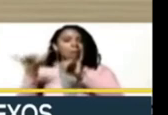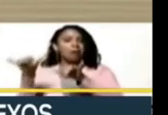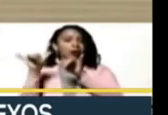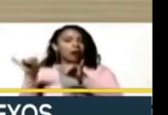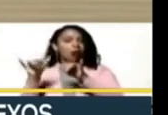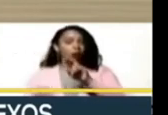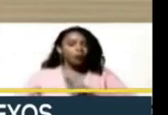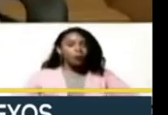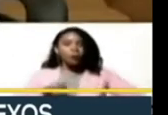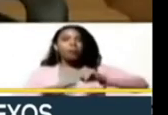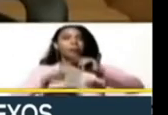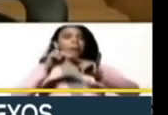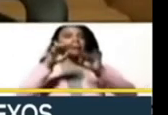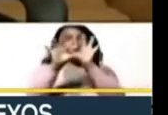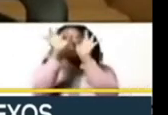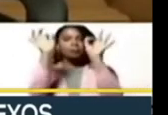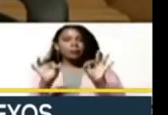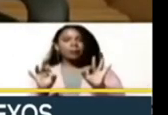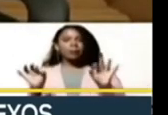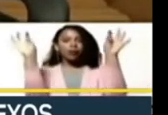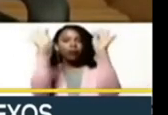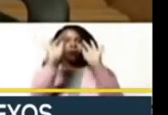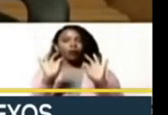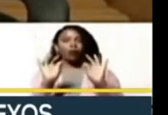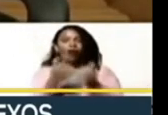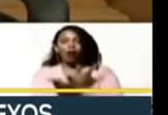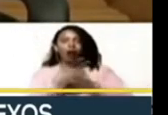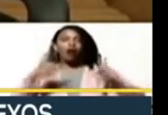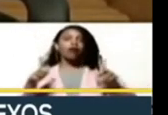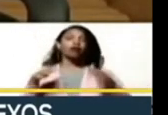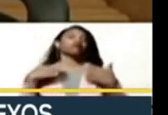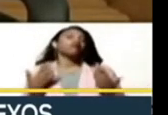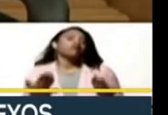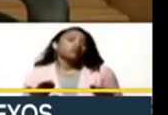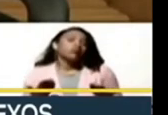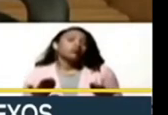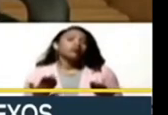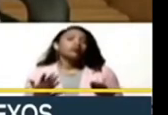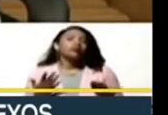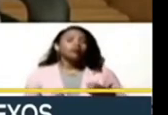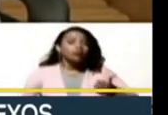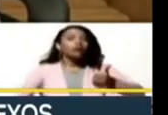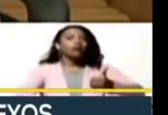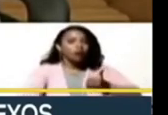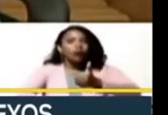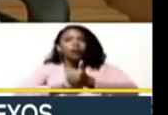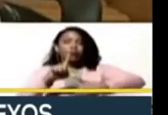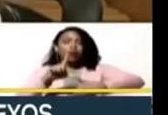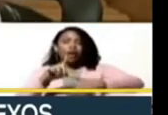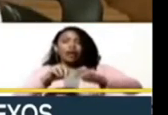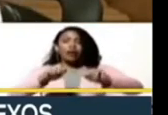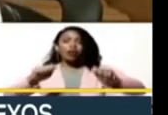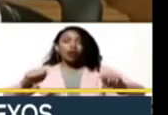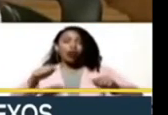El mandatario venezolano dijo que escuchó con atención esta propuesta del presidente Petro. En definitiva, concluyeron